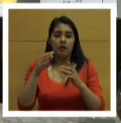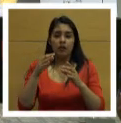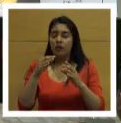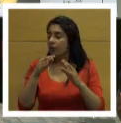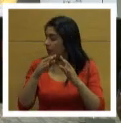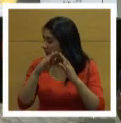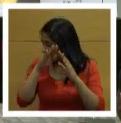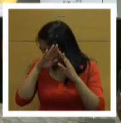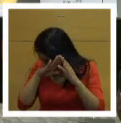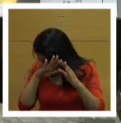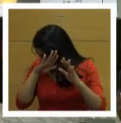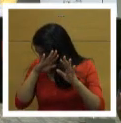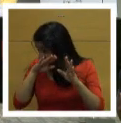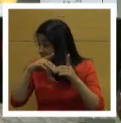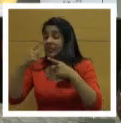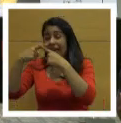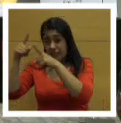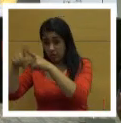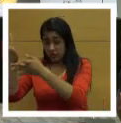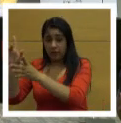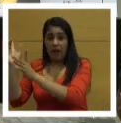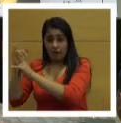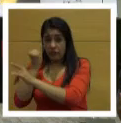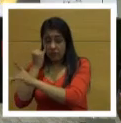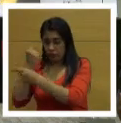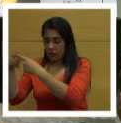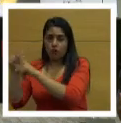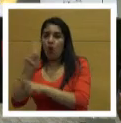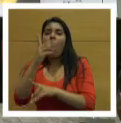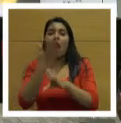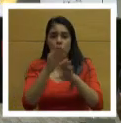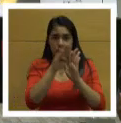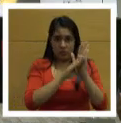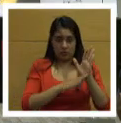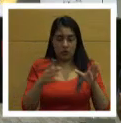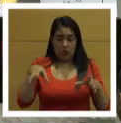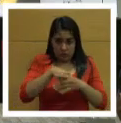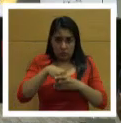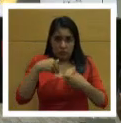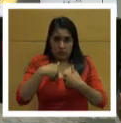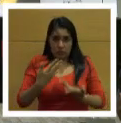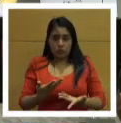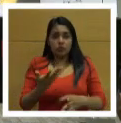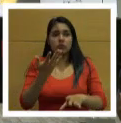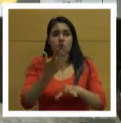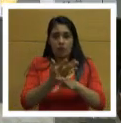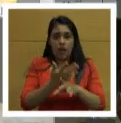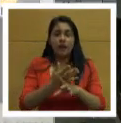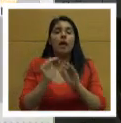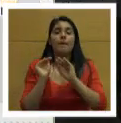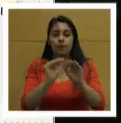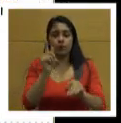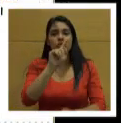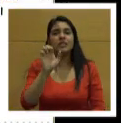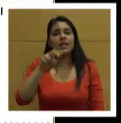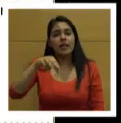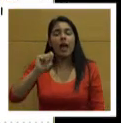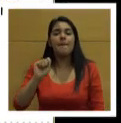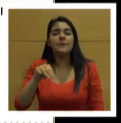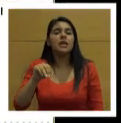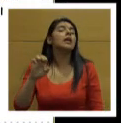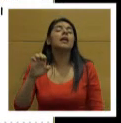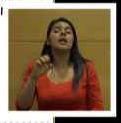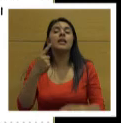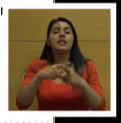abordamos y también recibimos ayuda de las policías y también de los centros de apoyo a víctimas, CENAME y las distintas instituciones que funcionan,